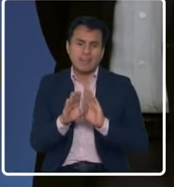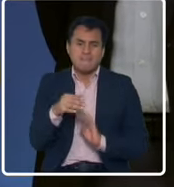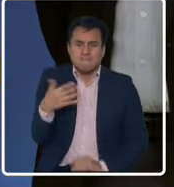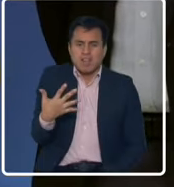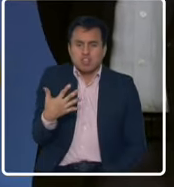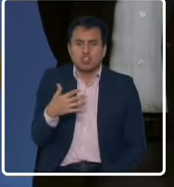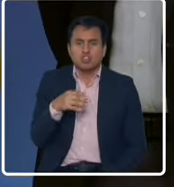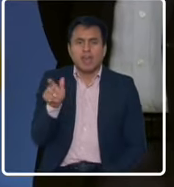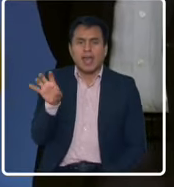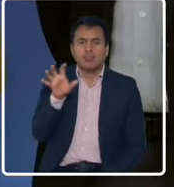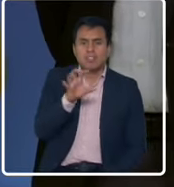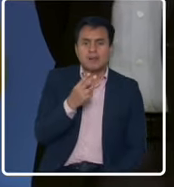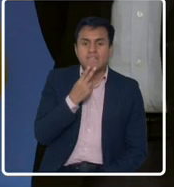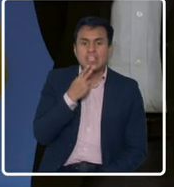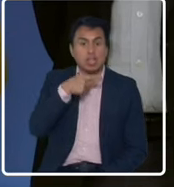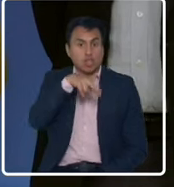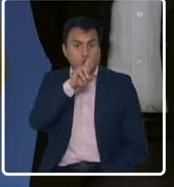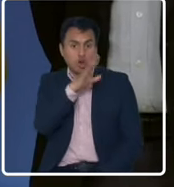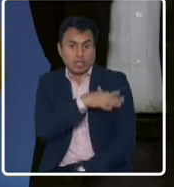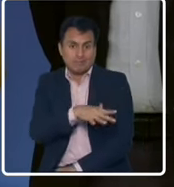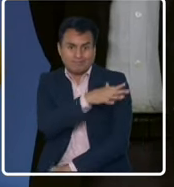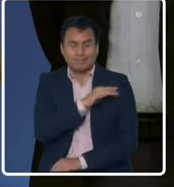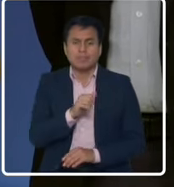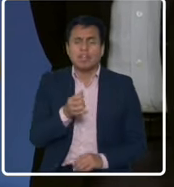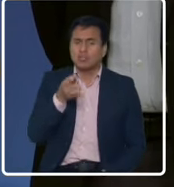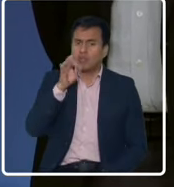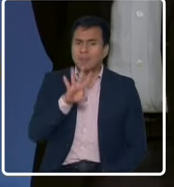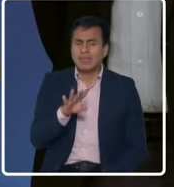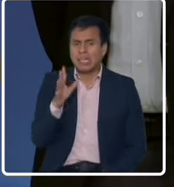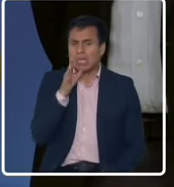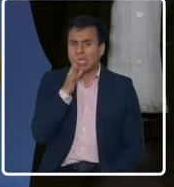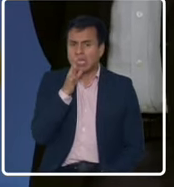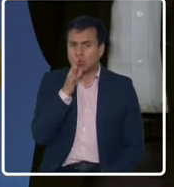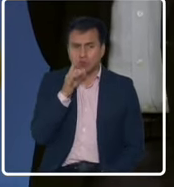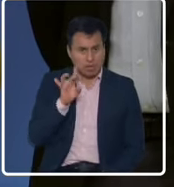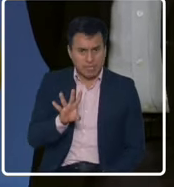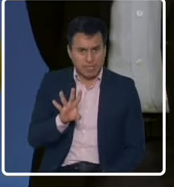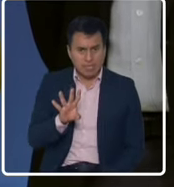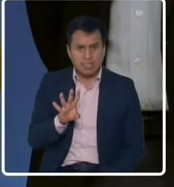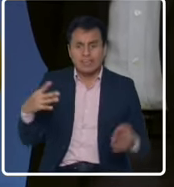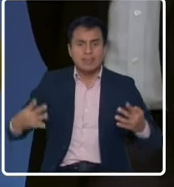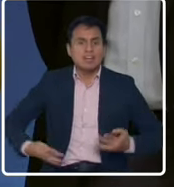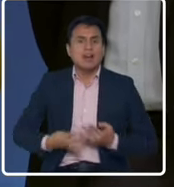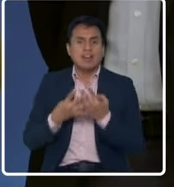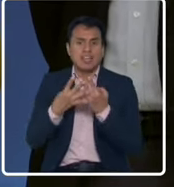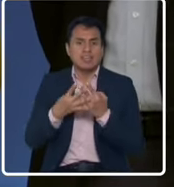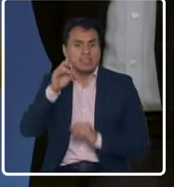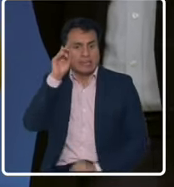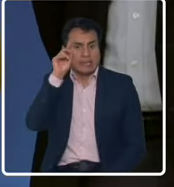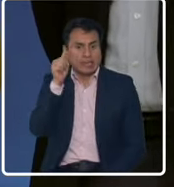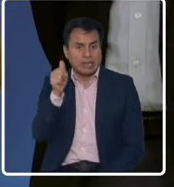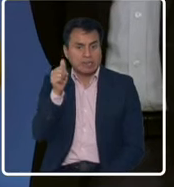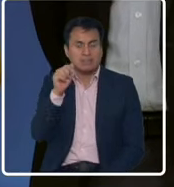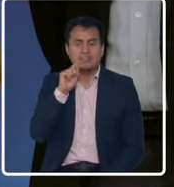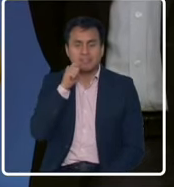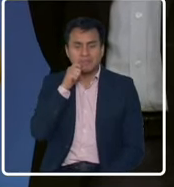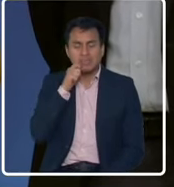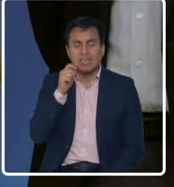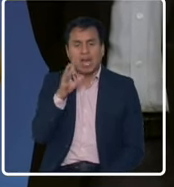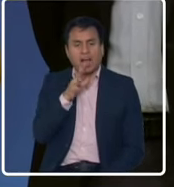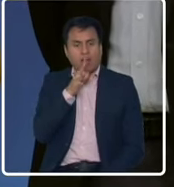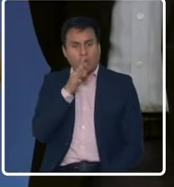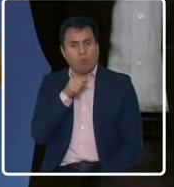valiosos ecosistemas en el norte no solamente inédito por la red que se va a crear sino que también